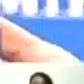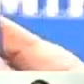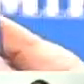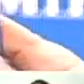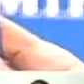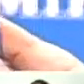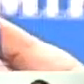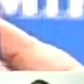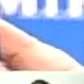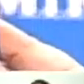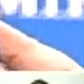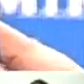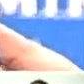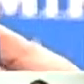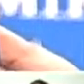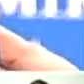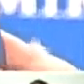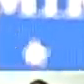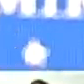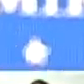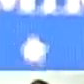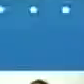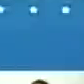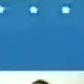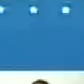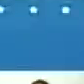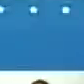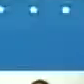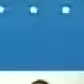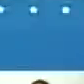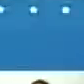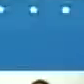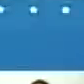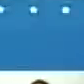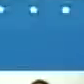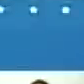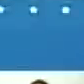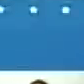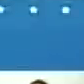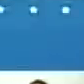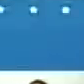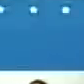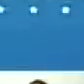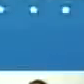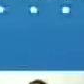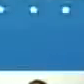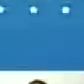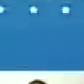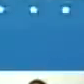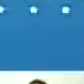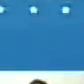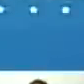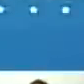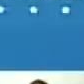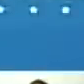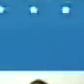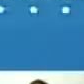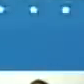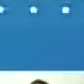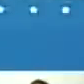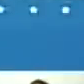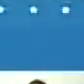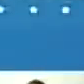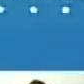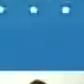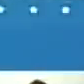relato estadístico de una agresión aquí están los detalles en este trabajo